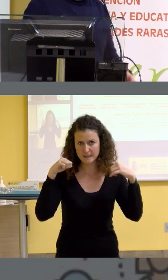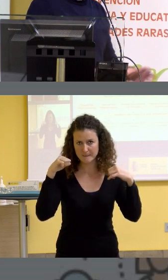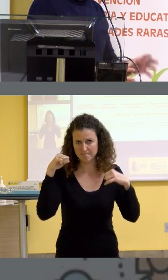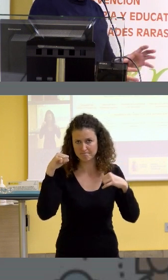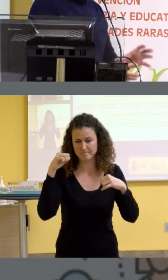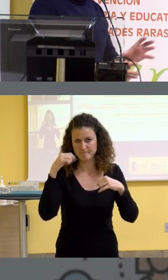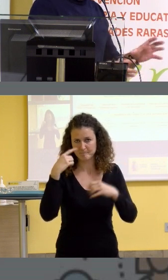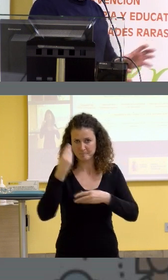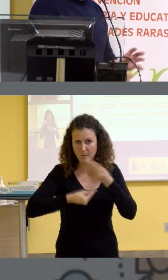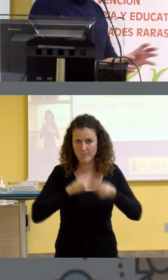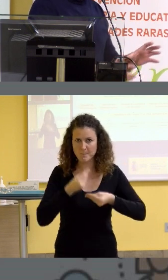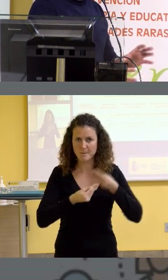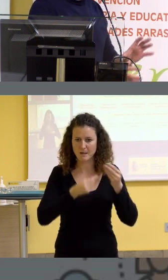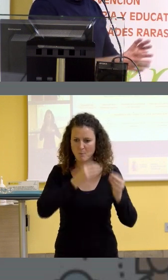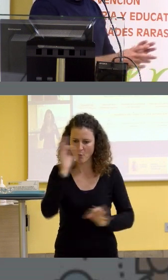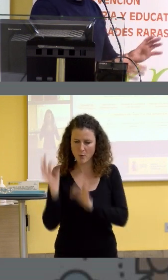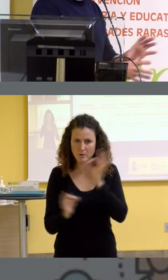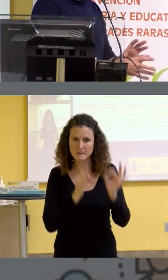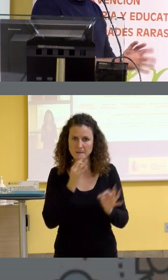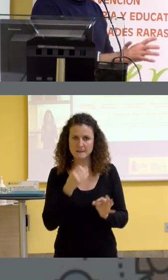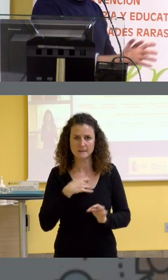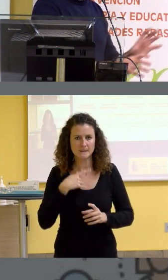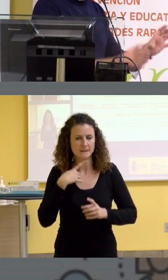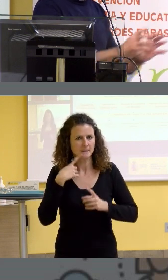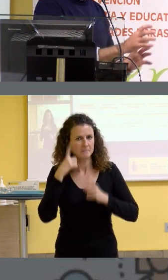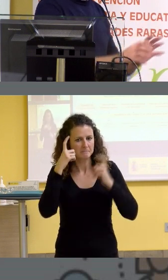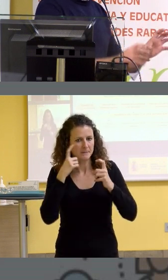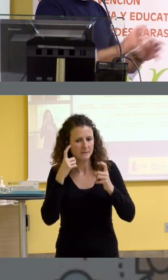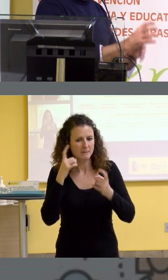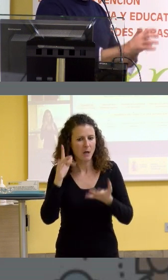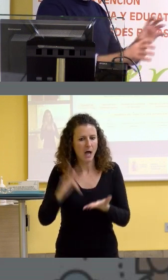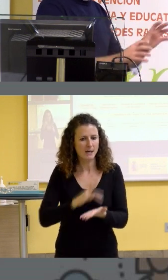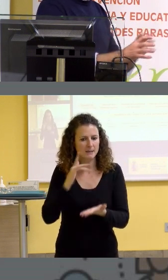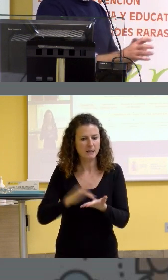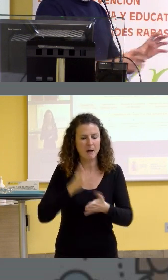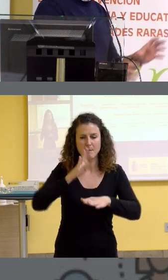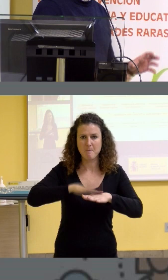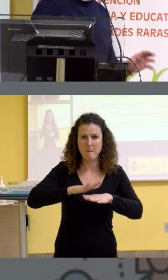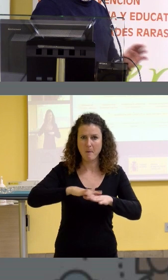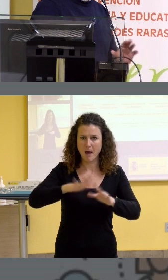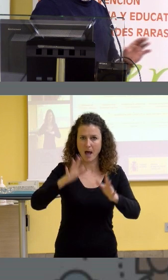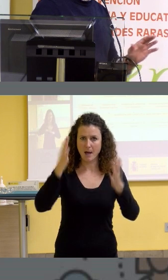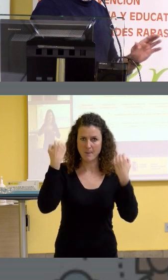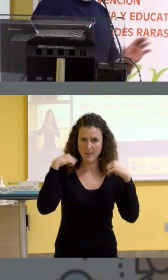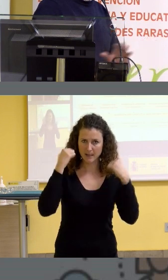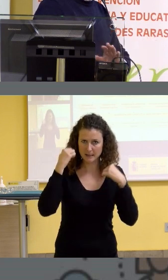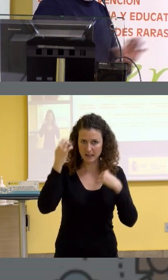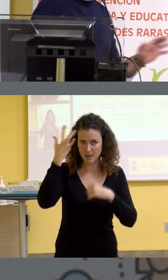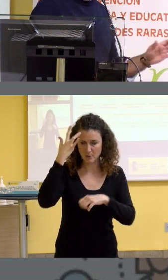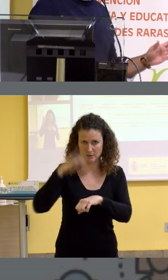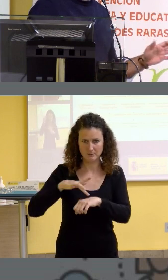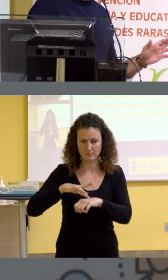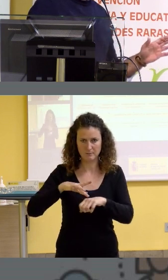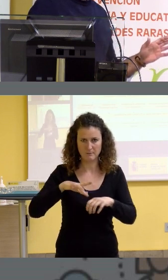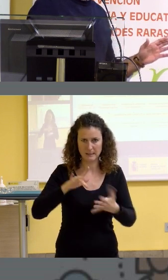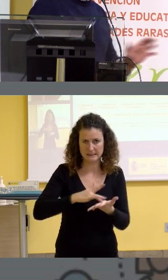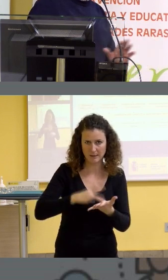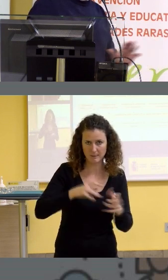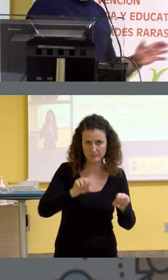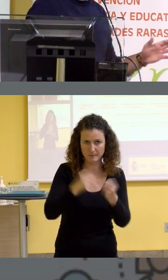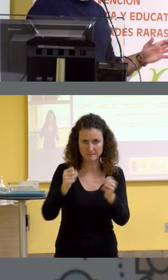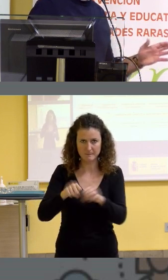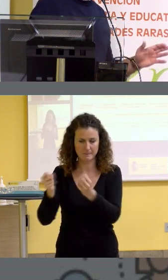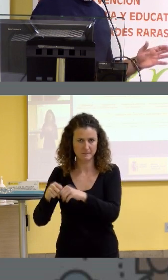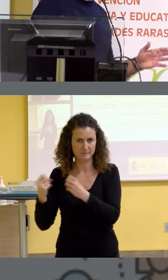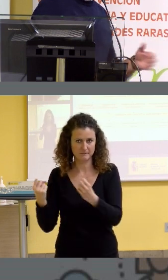acuerdo que con muy buena intención se utilizaban unas tablets para unos tipos de ejercitaciones cognitivas, no quedó entera ni una. Ni